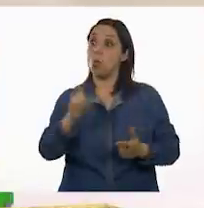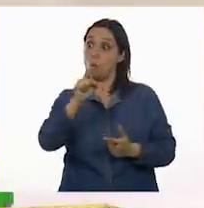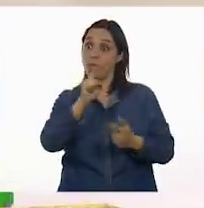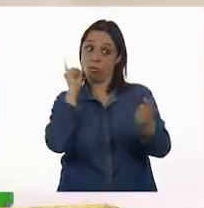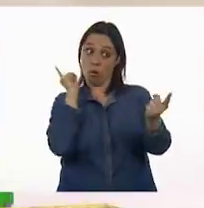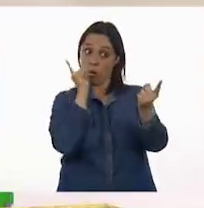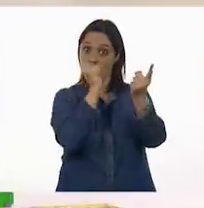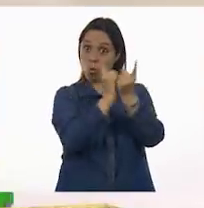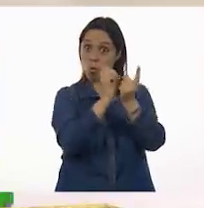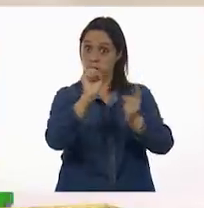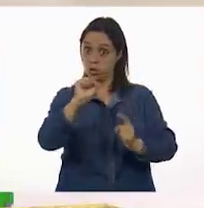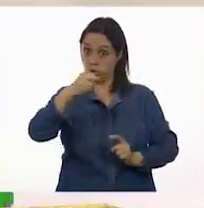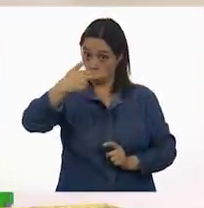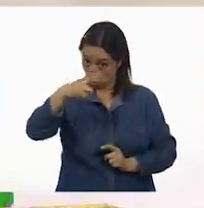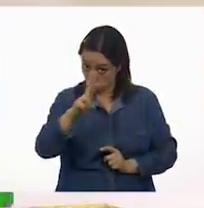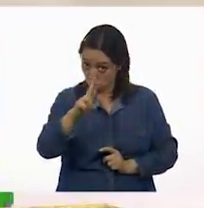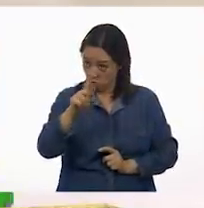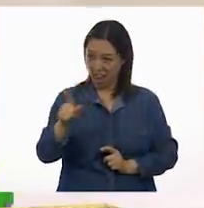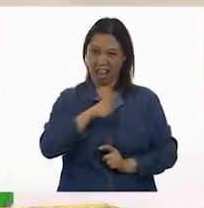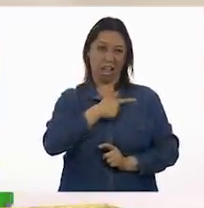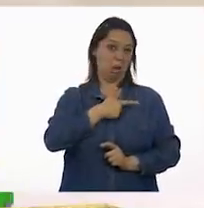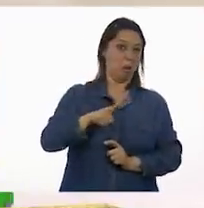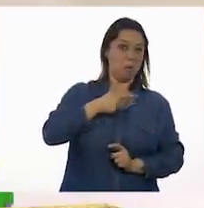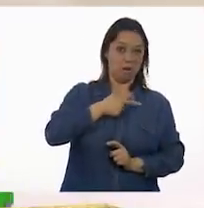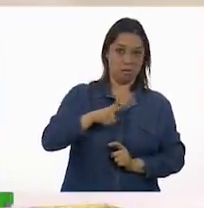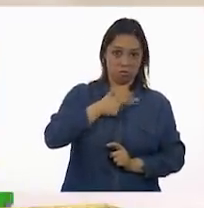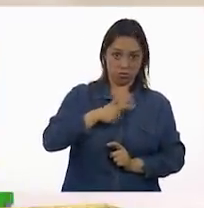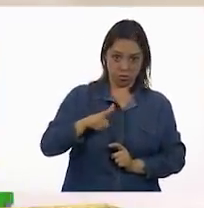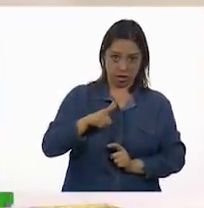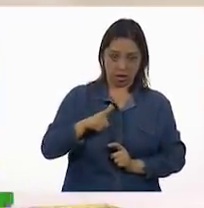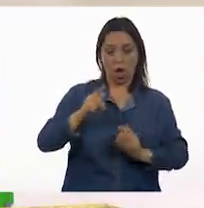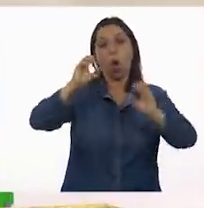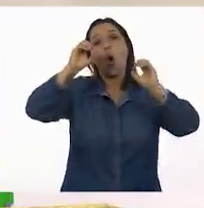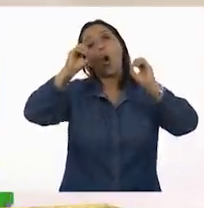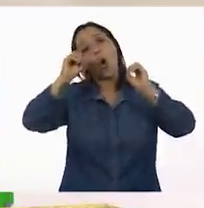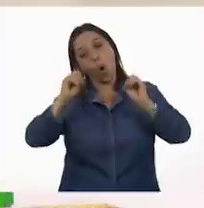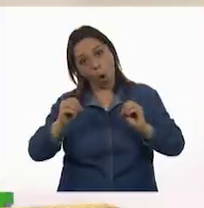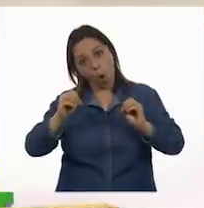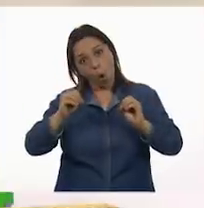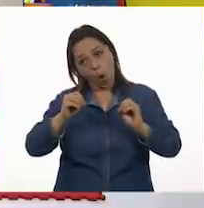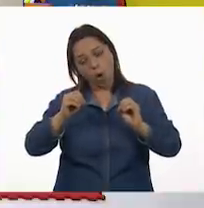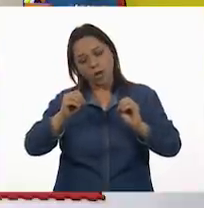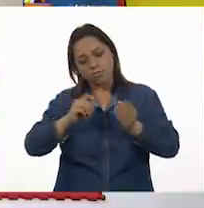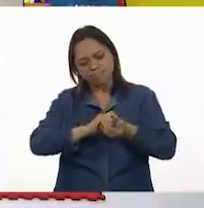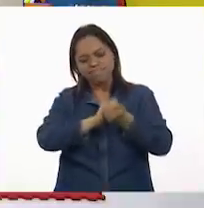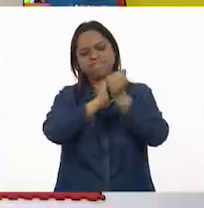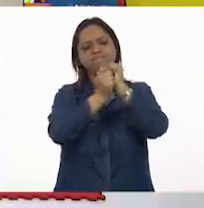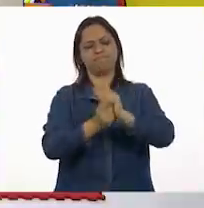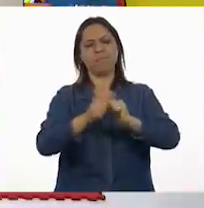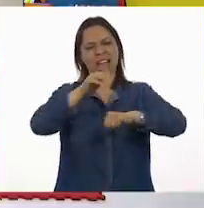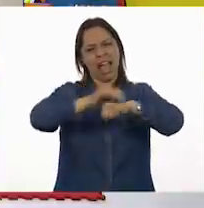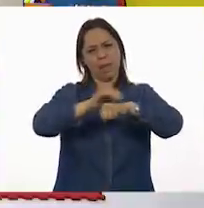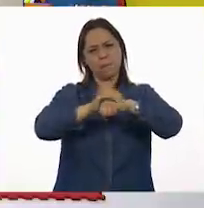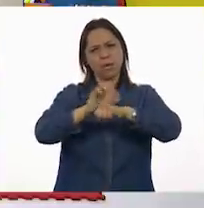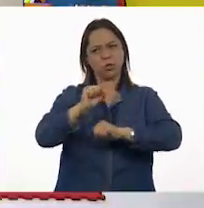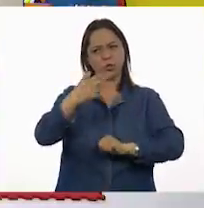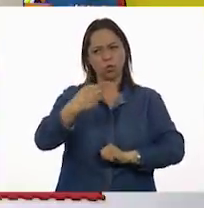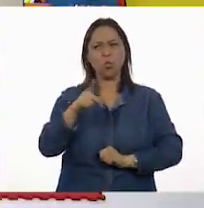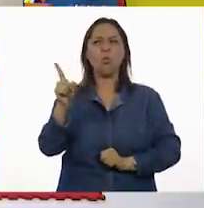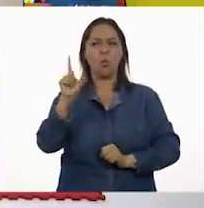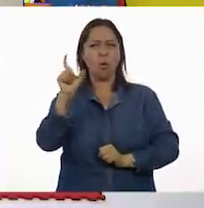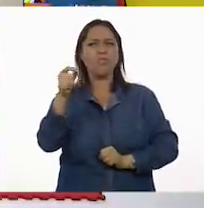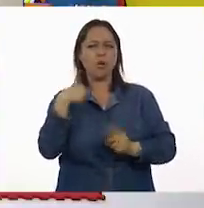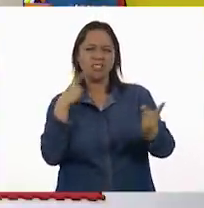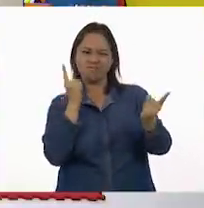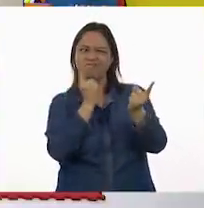a Shu y le desagrada? ¿O cuando se hace amigo de Shu? Cuando lo conoce. Yo